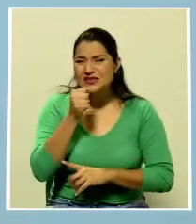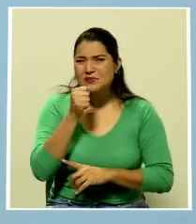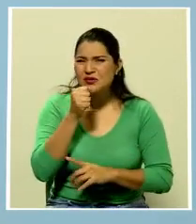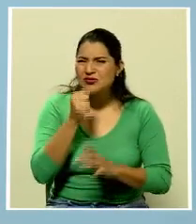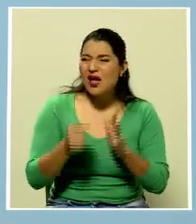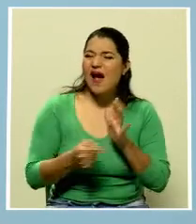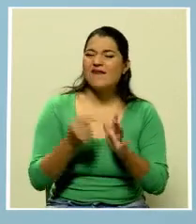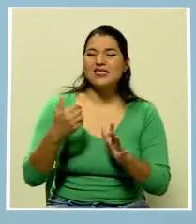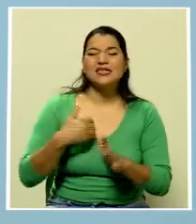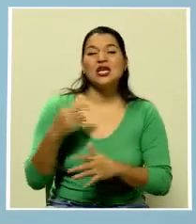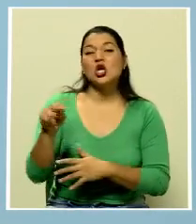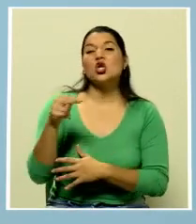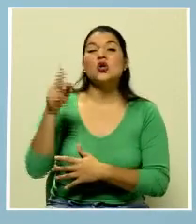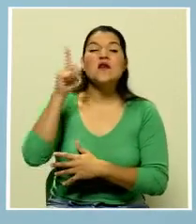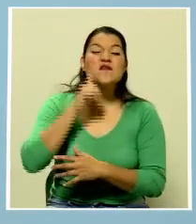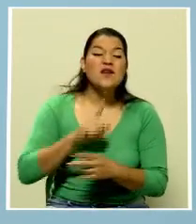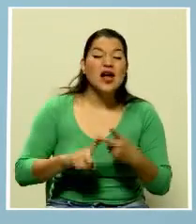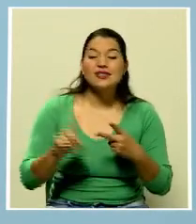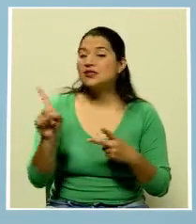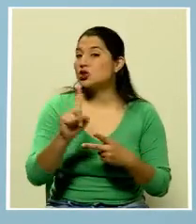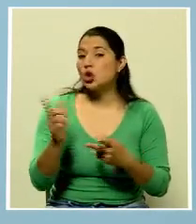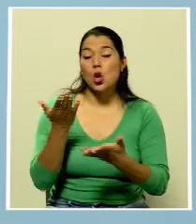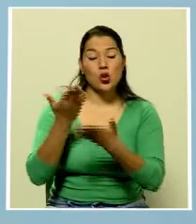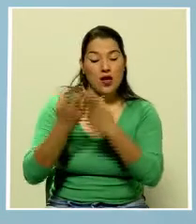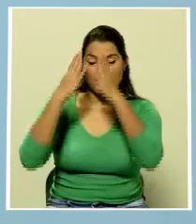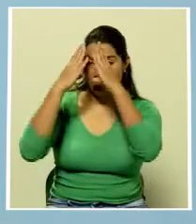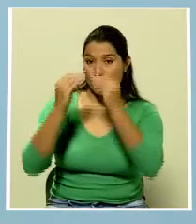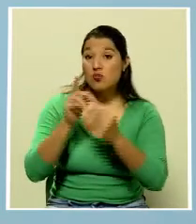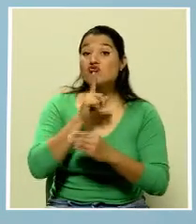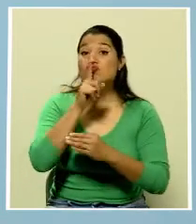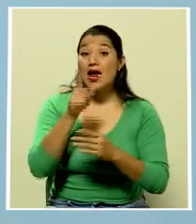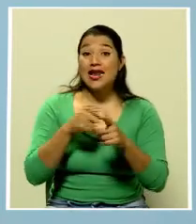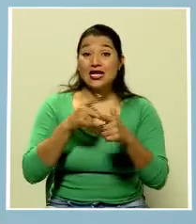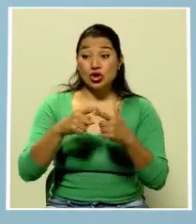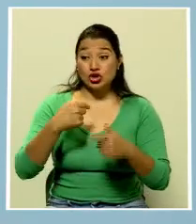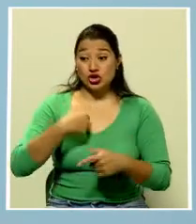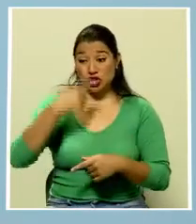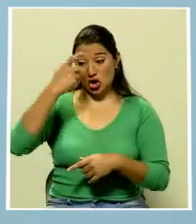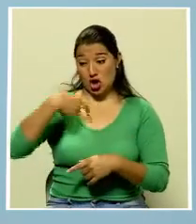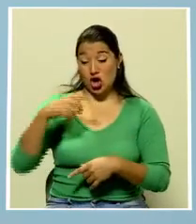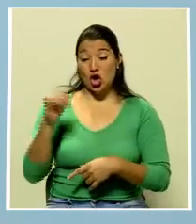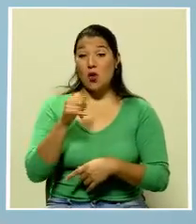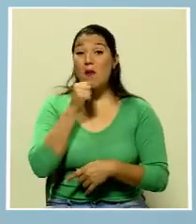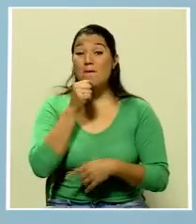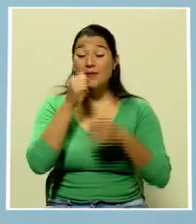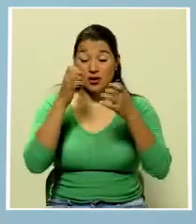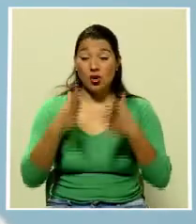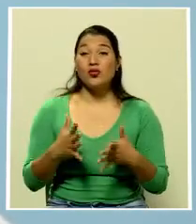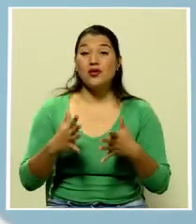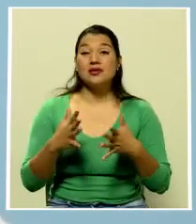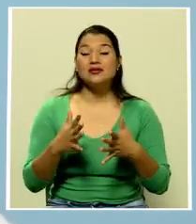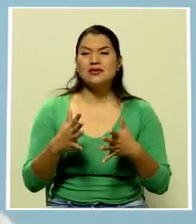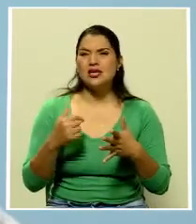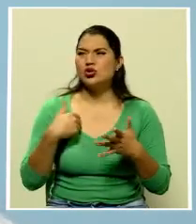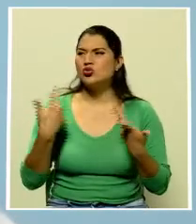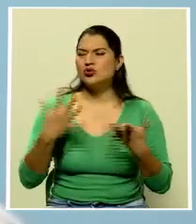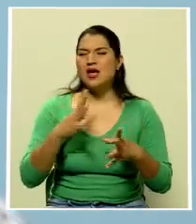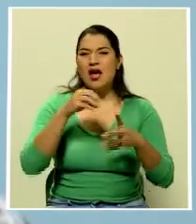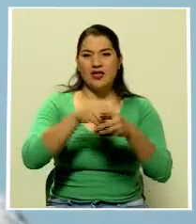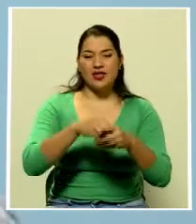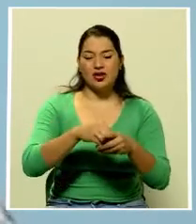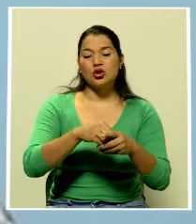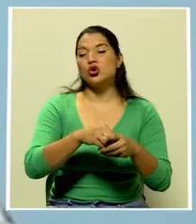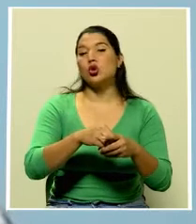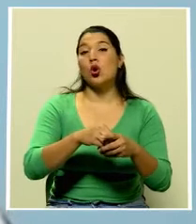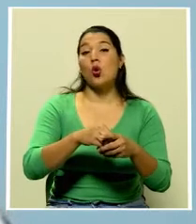noticias falsas, de desinformación, y es por ello que como periodistas que hemos trabajado en medios tradicionales o que estamos